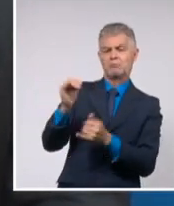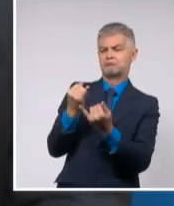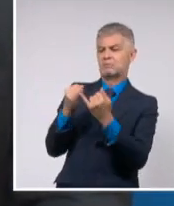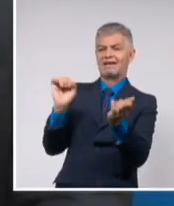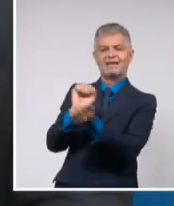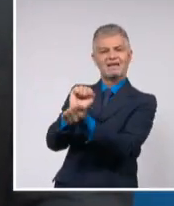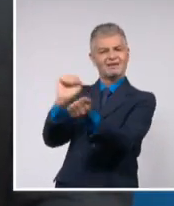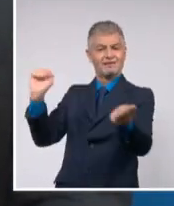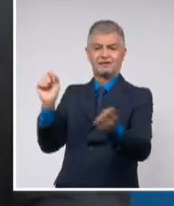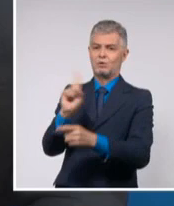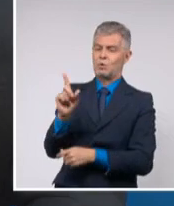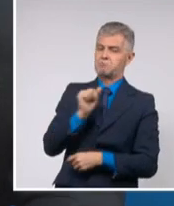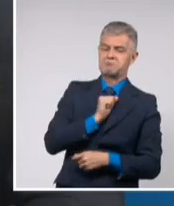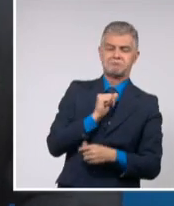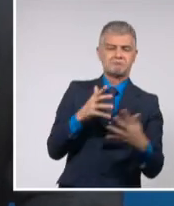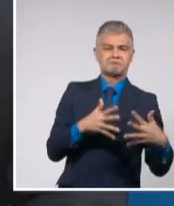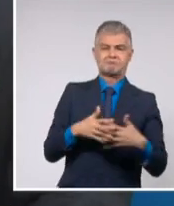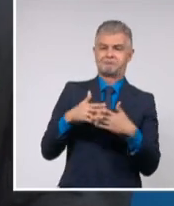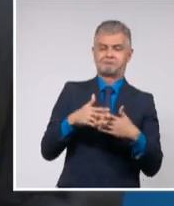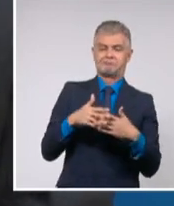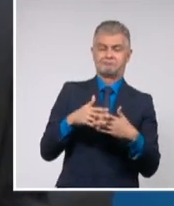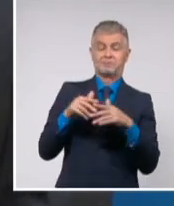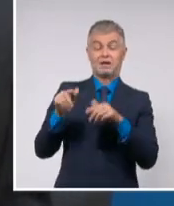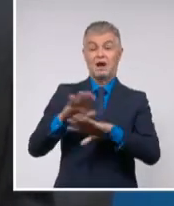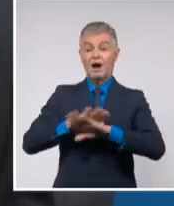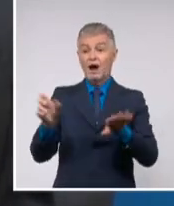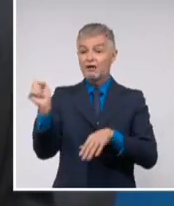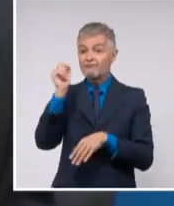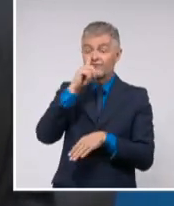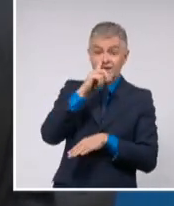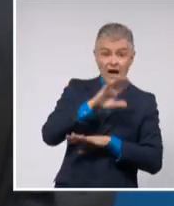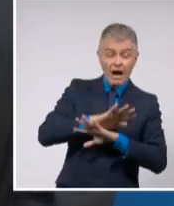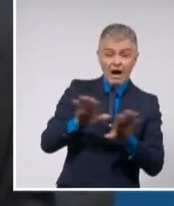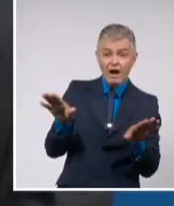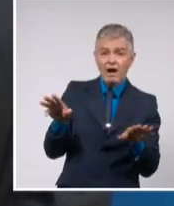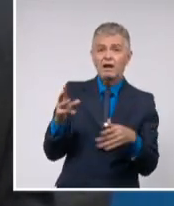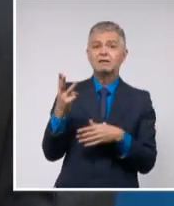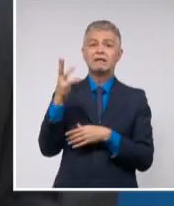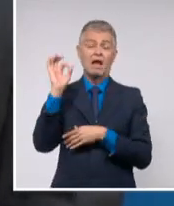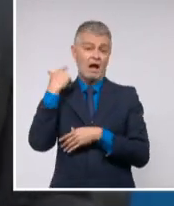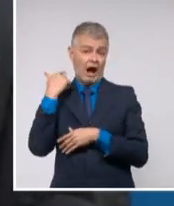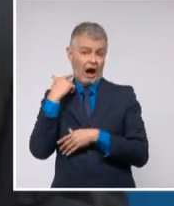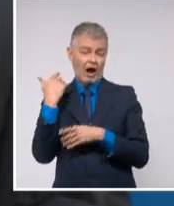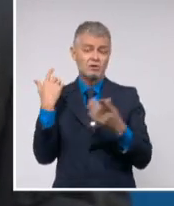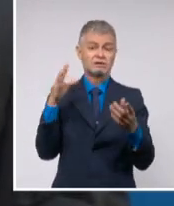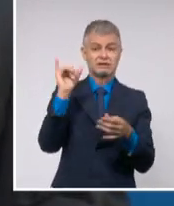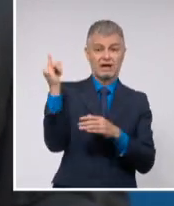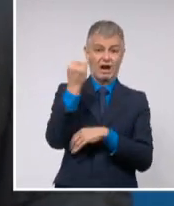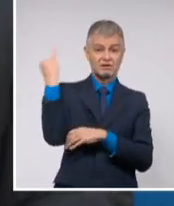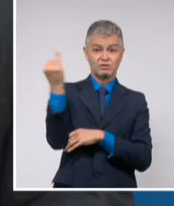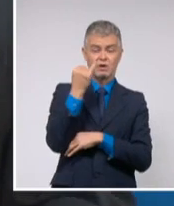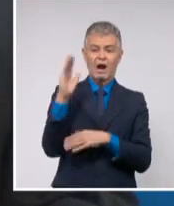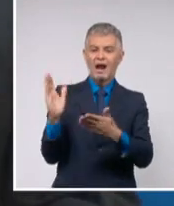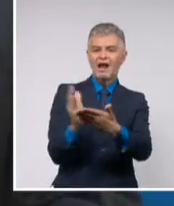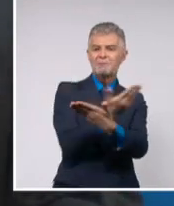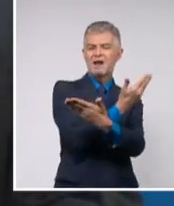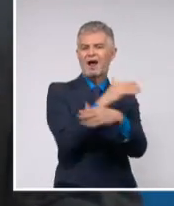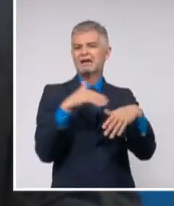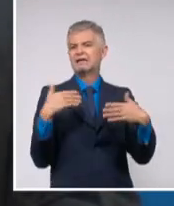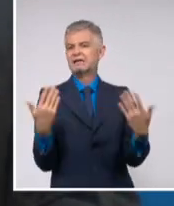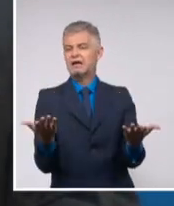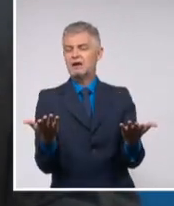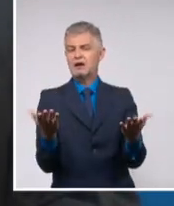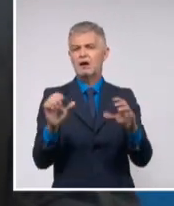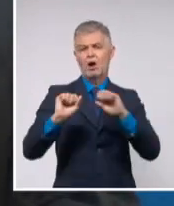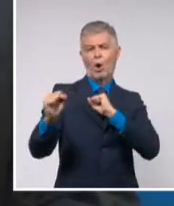independencia cuando está por concluir el tercer decenio internacional para la eliminación del